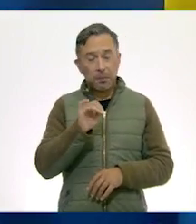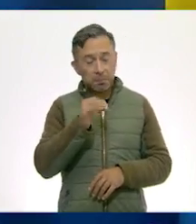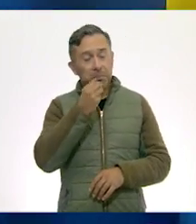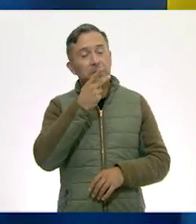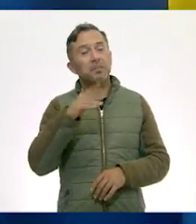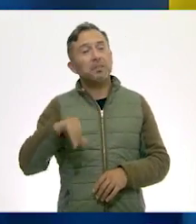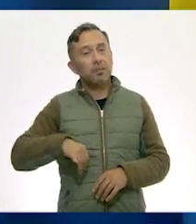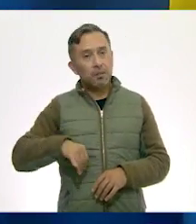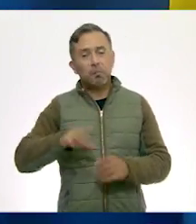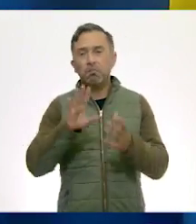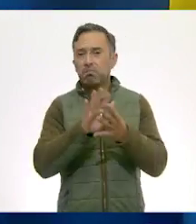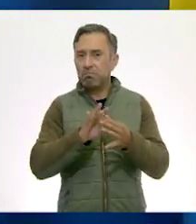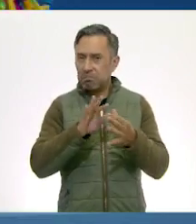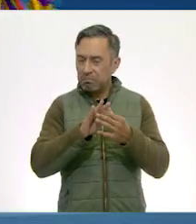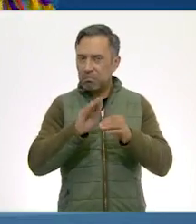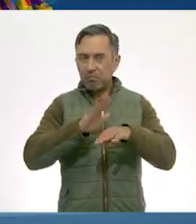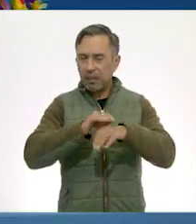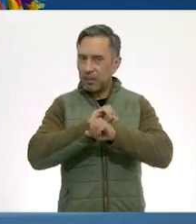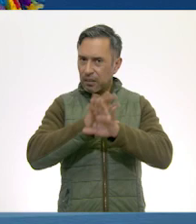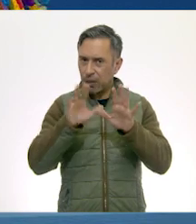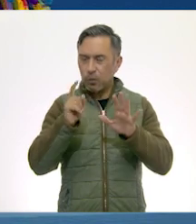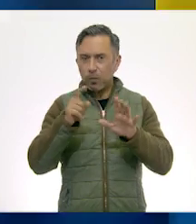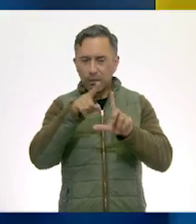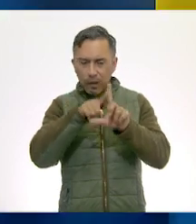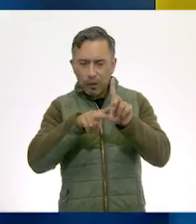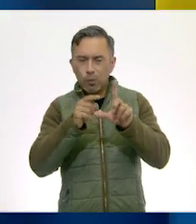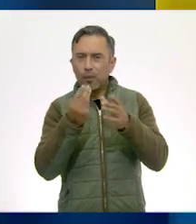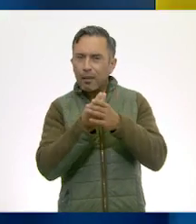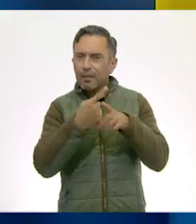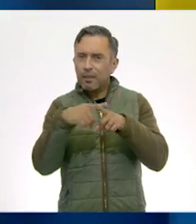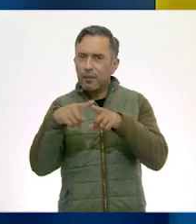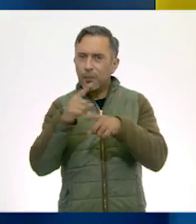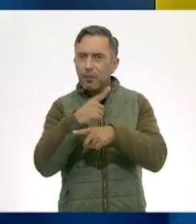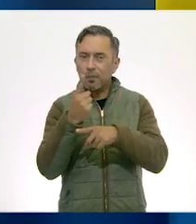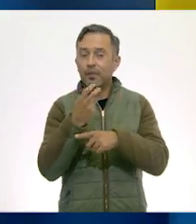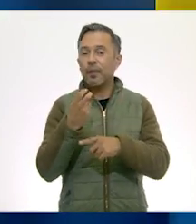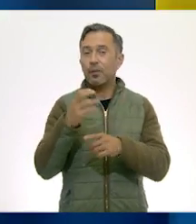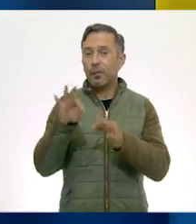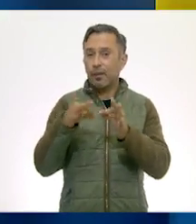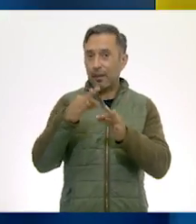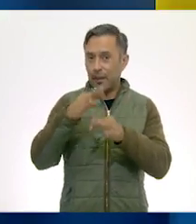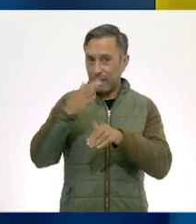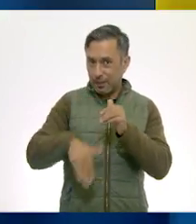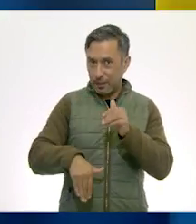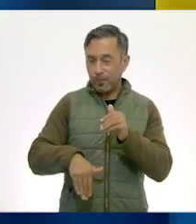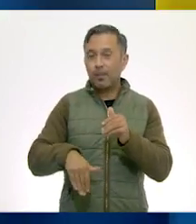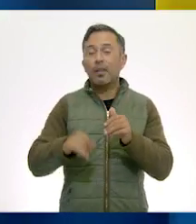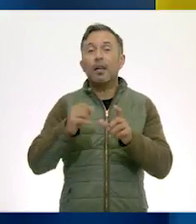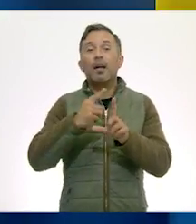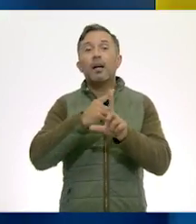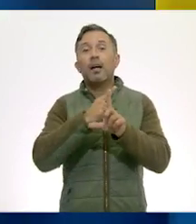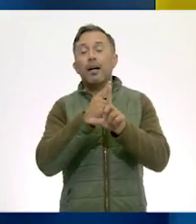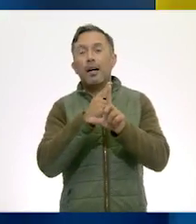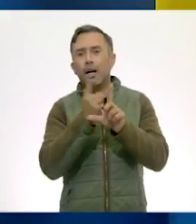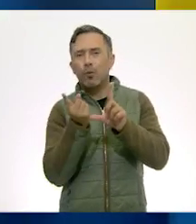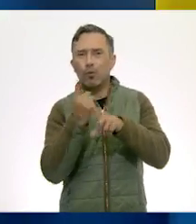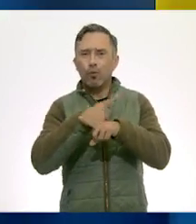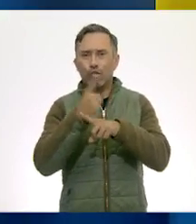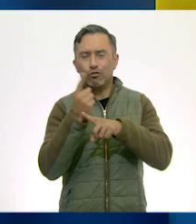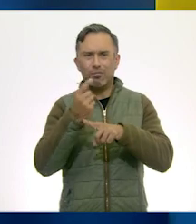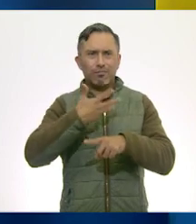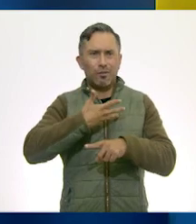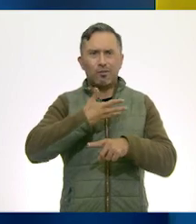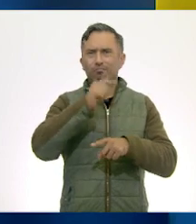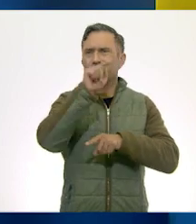quedaron súper claros cuáles son los tipos de ángulos. Hemos terminado con ángulos por doquier y esperamos que les haya